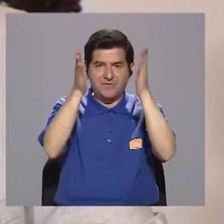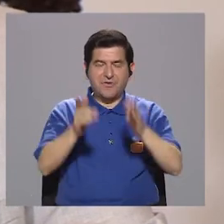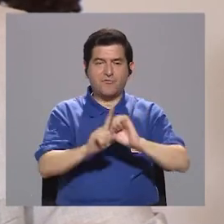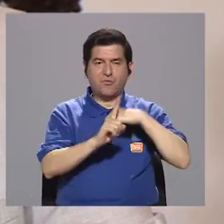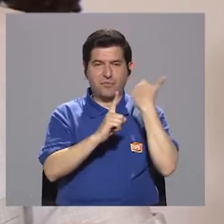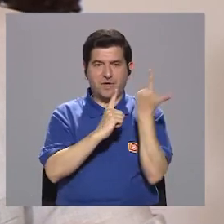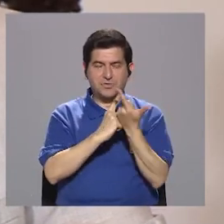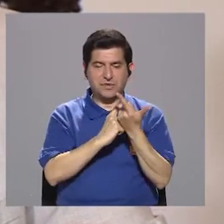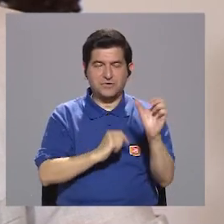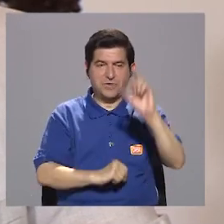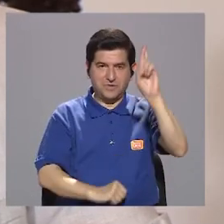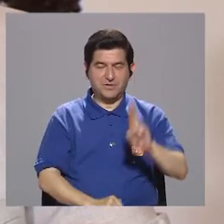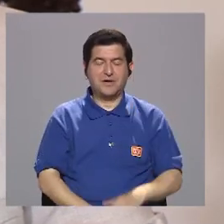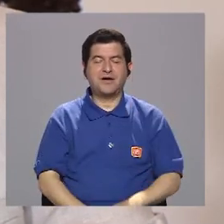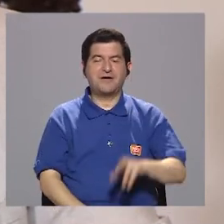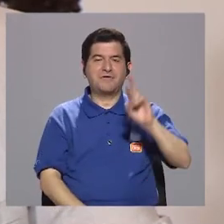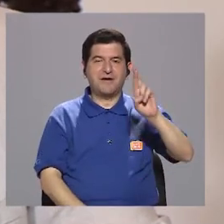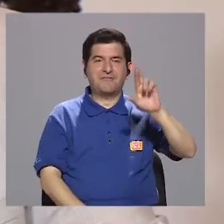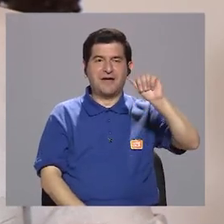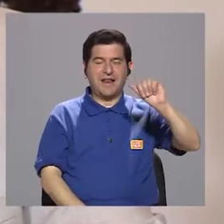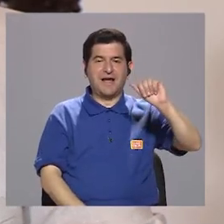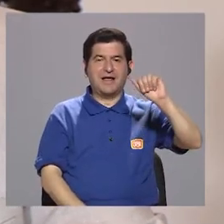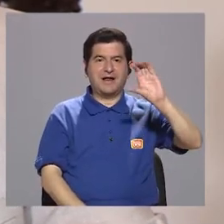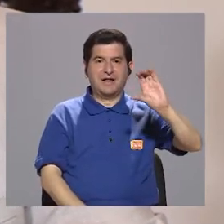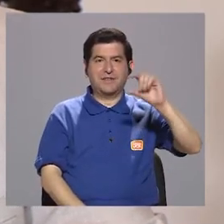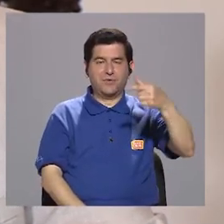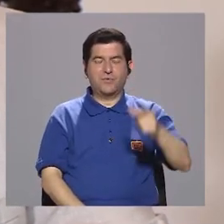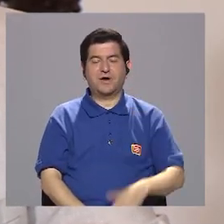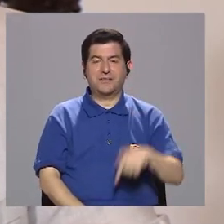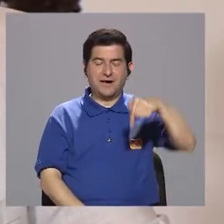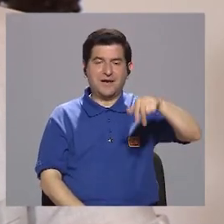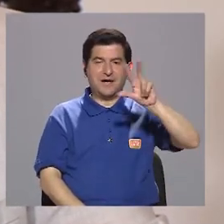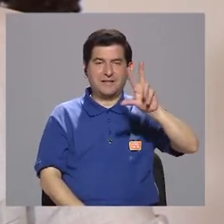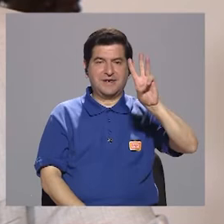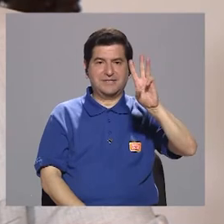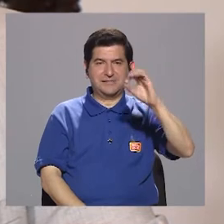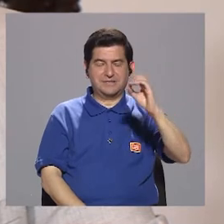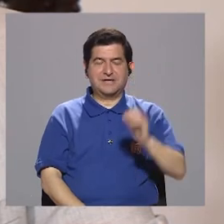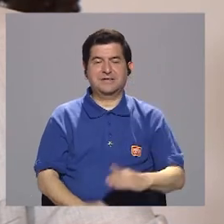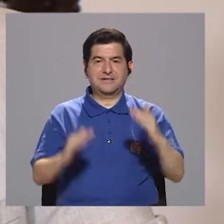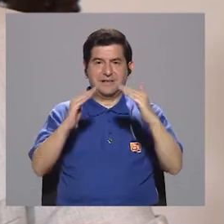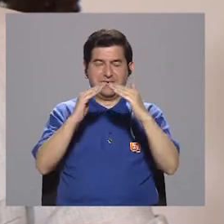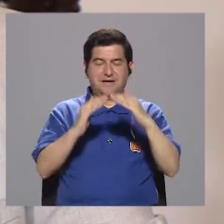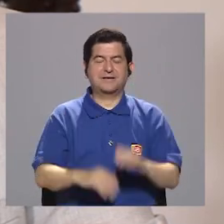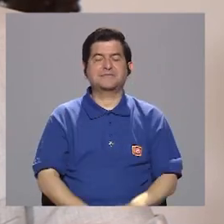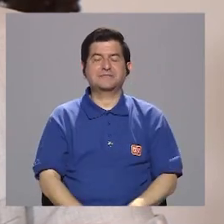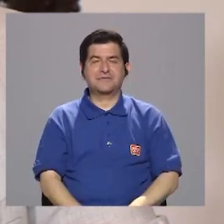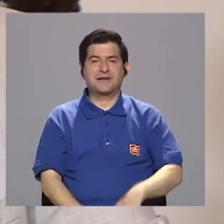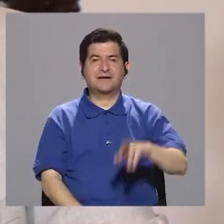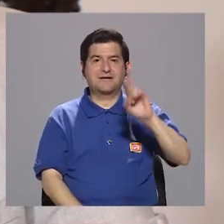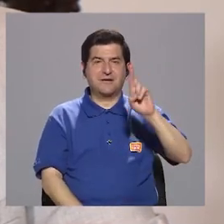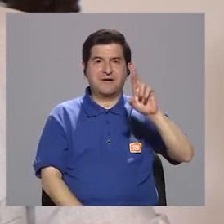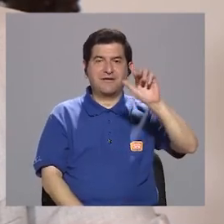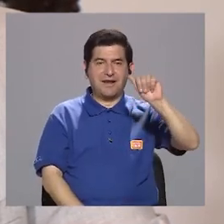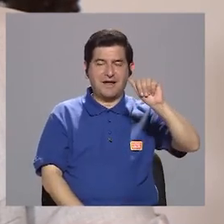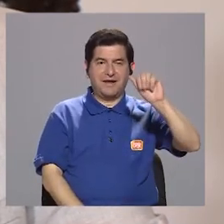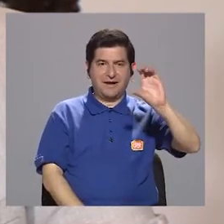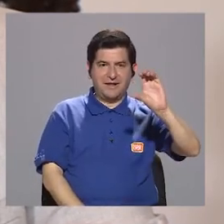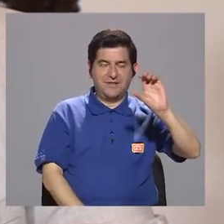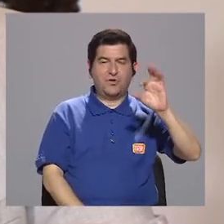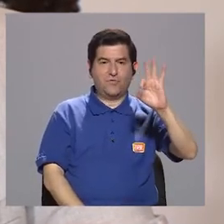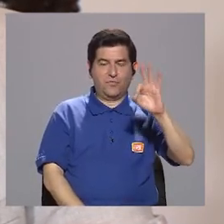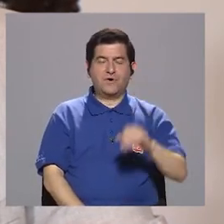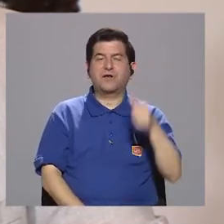costarricense, que fue Rafael Ángel Calderón Guardia. Estamos en 360 desde la casa de Rafael Ángel Calderón Fournier, tratando